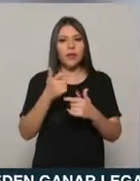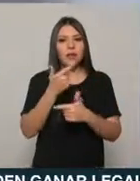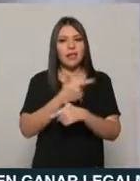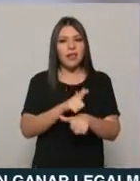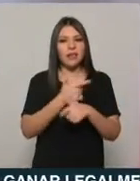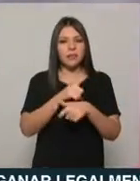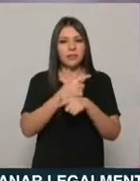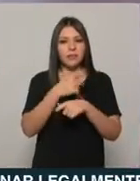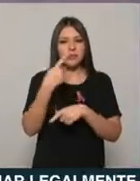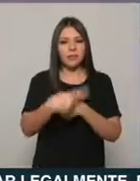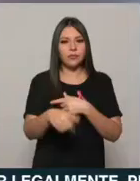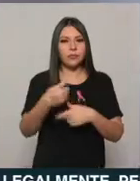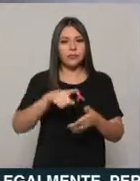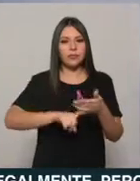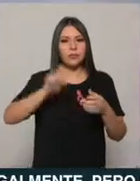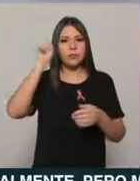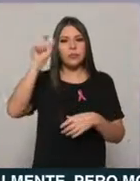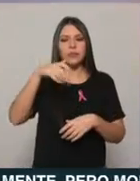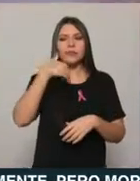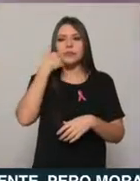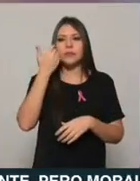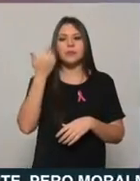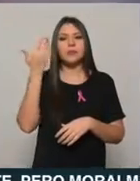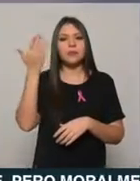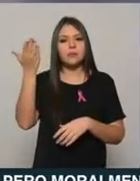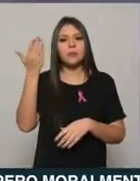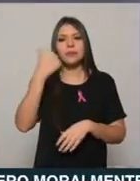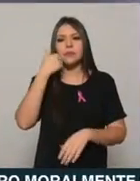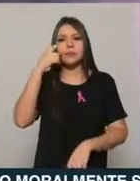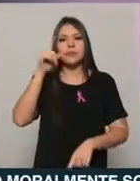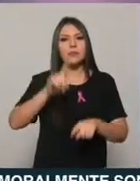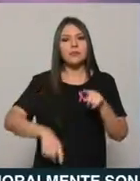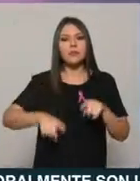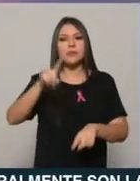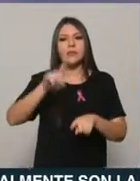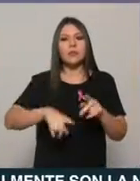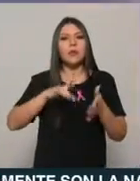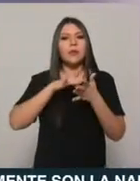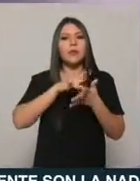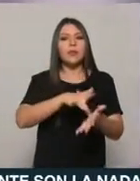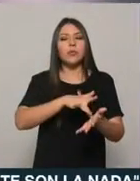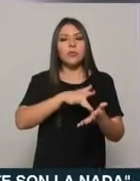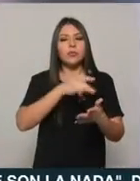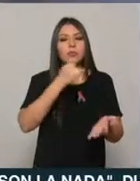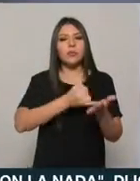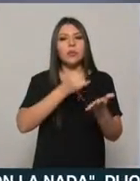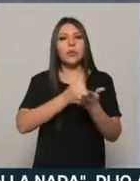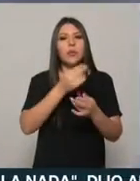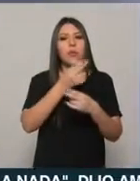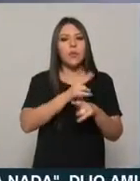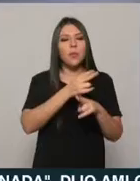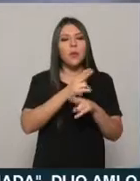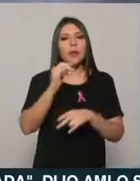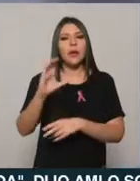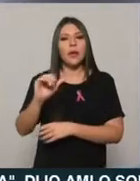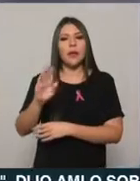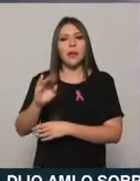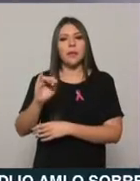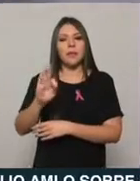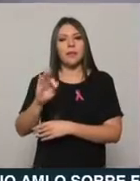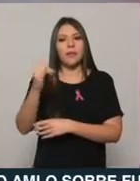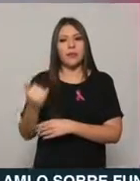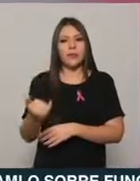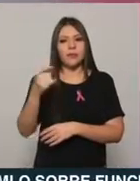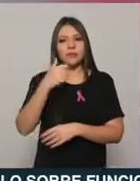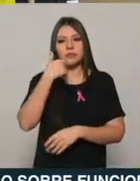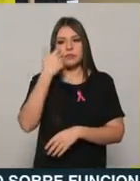demandando que sean eliminadas las concesiones para las aplicaciones Uber y Cabify. Y acabamos de entrevistar a Bersaín Miranda Borrás,